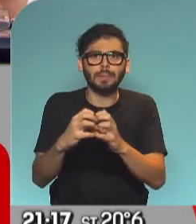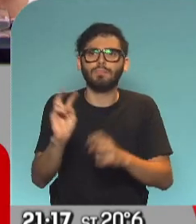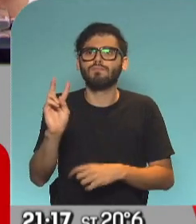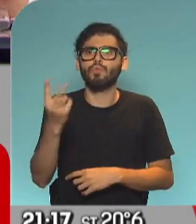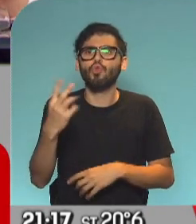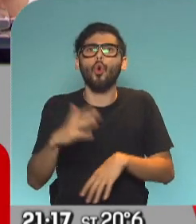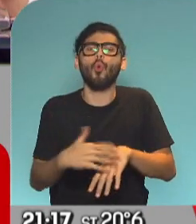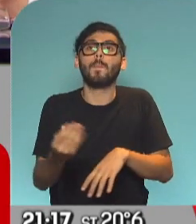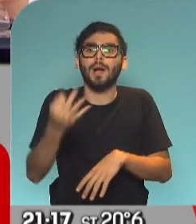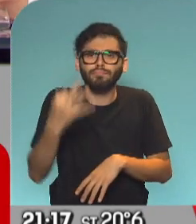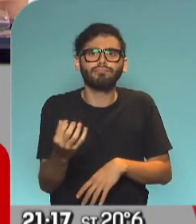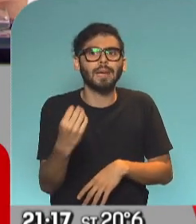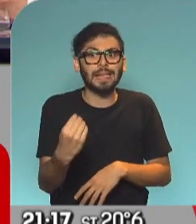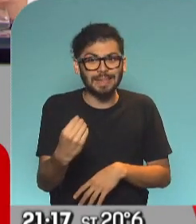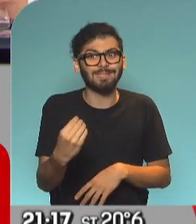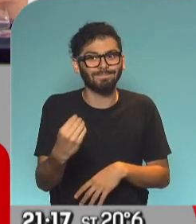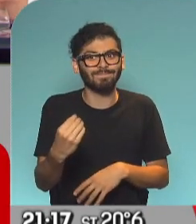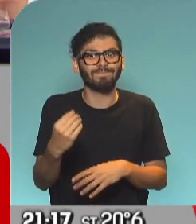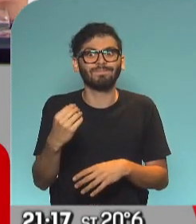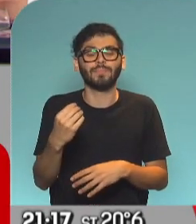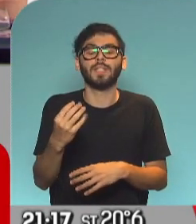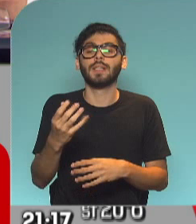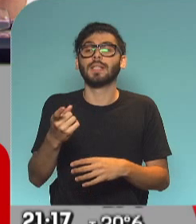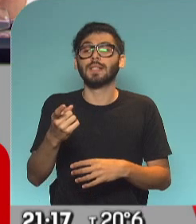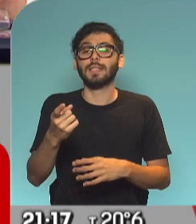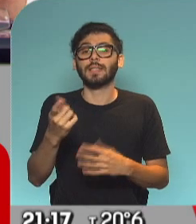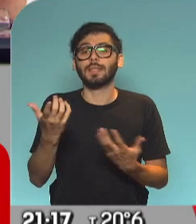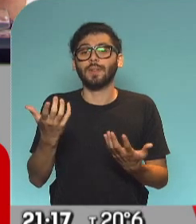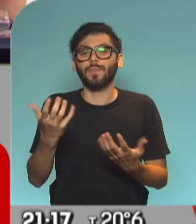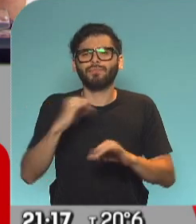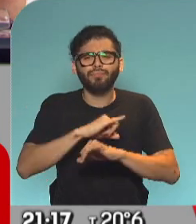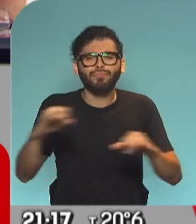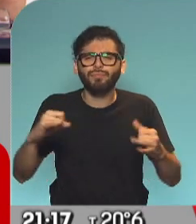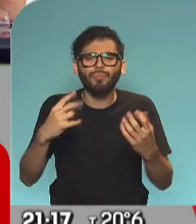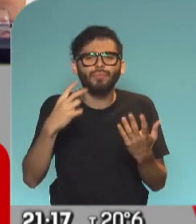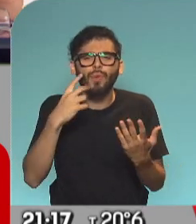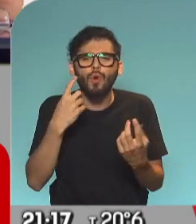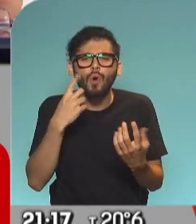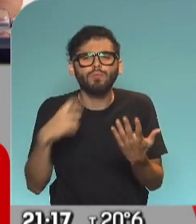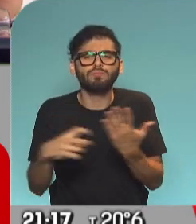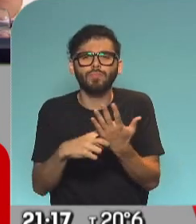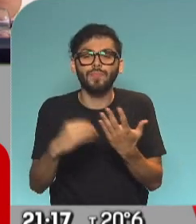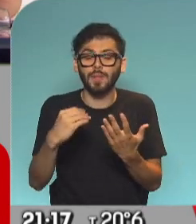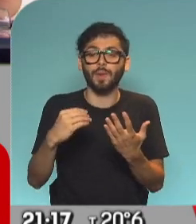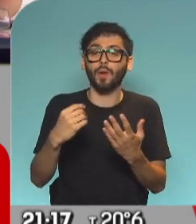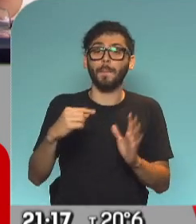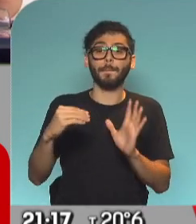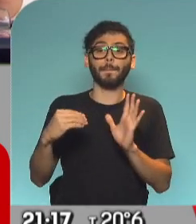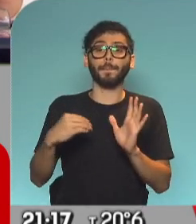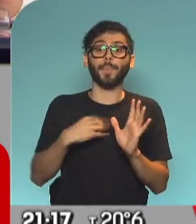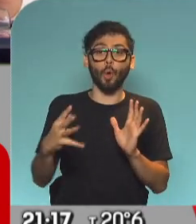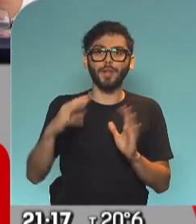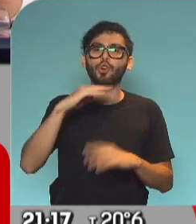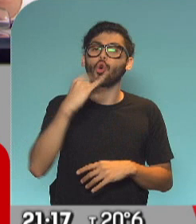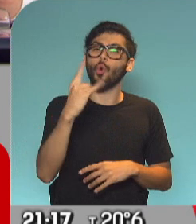muerto Diego Armando Maradona. La investigación la está supervisando directamente el Procurador General de la Provincia de Buenos Aires,